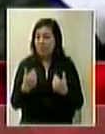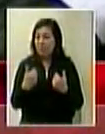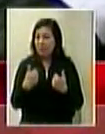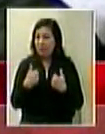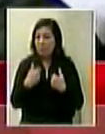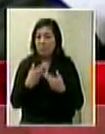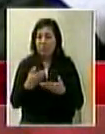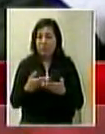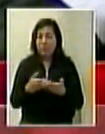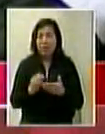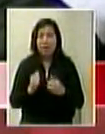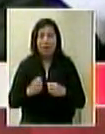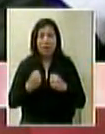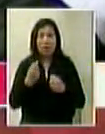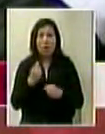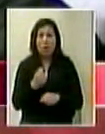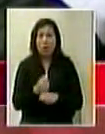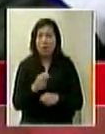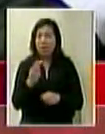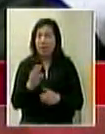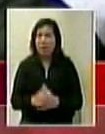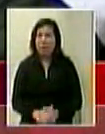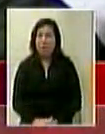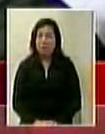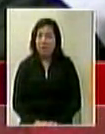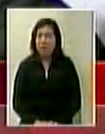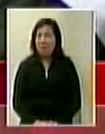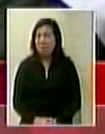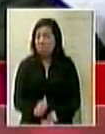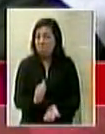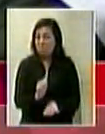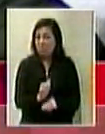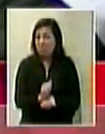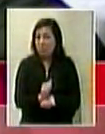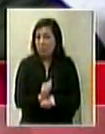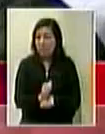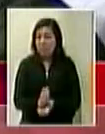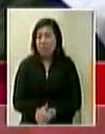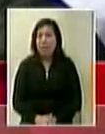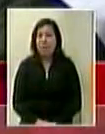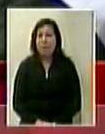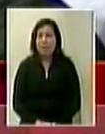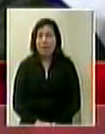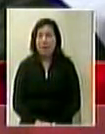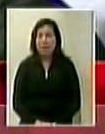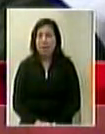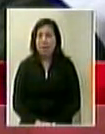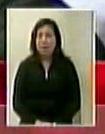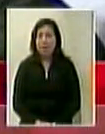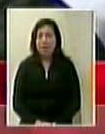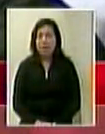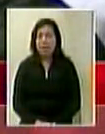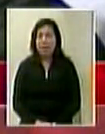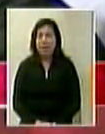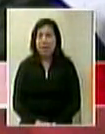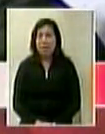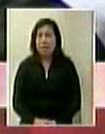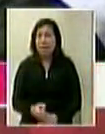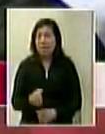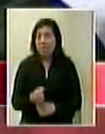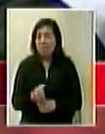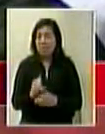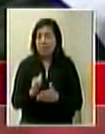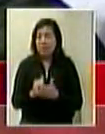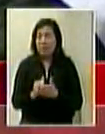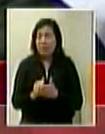que reforzar, tenemos que luchar contra la corrupción. En los penales hay redes de corrupción, colegas. Y entonces, ¿qué? Golpeemos, pues,